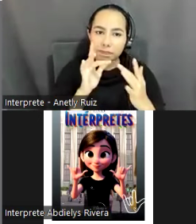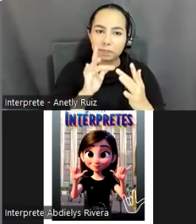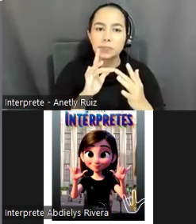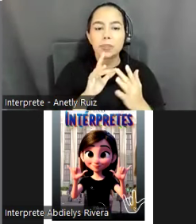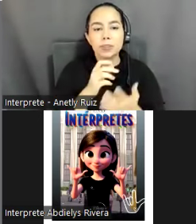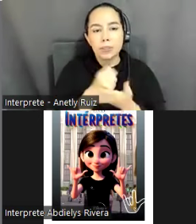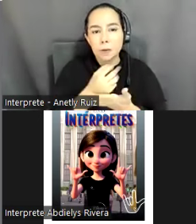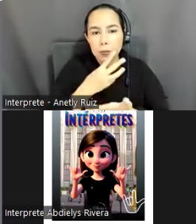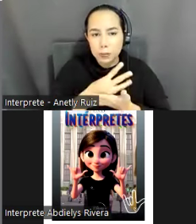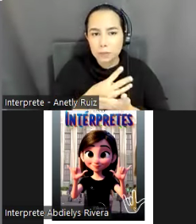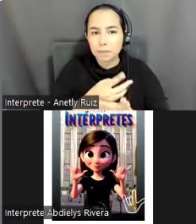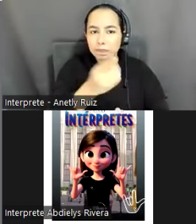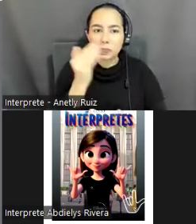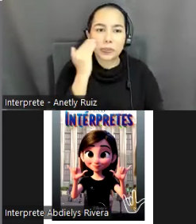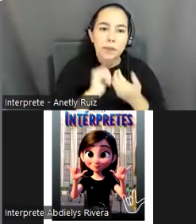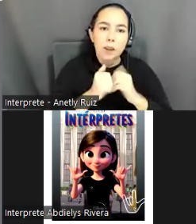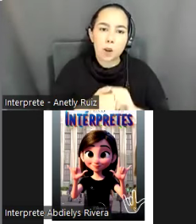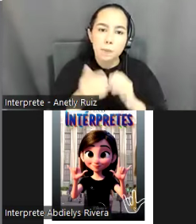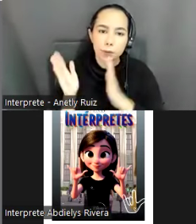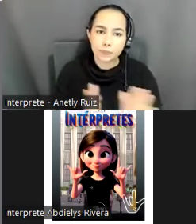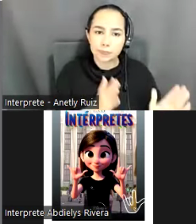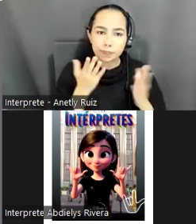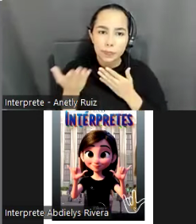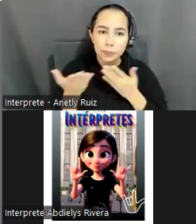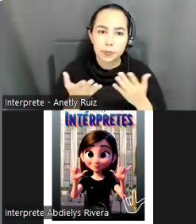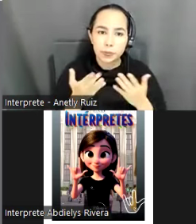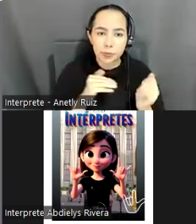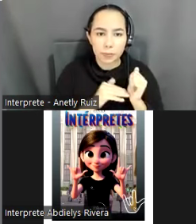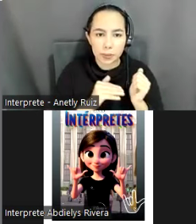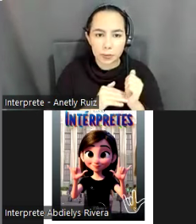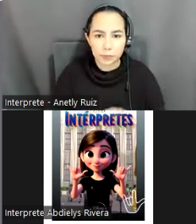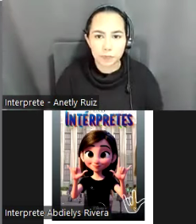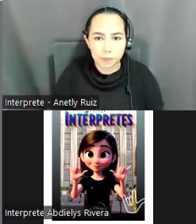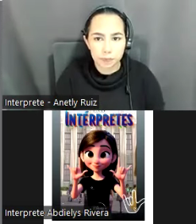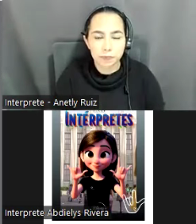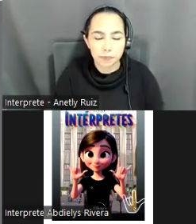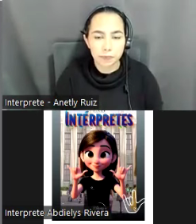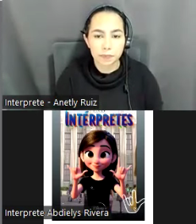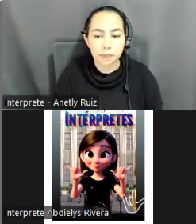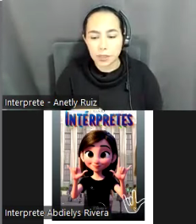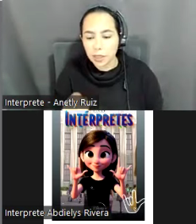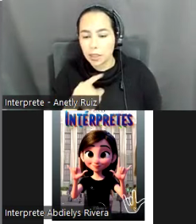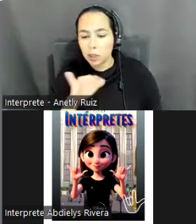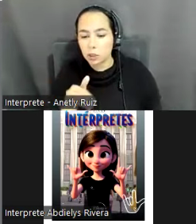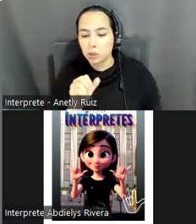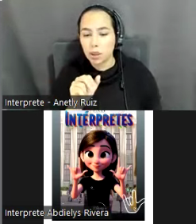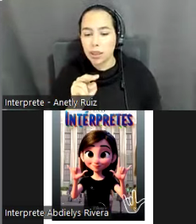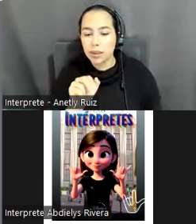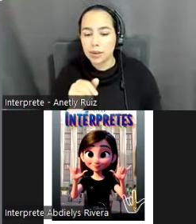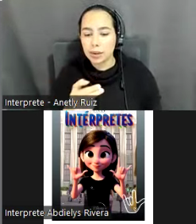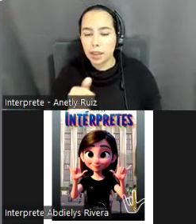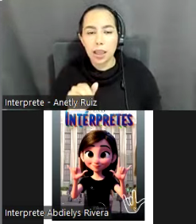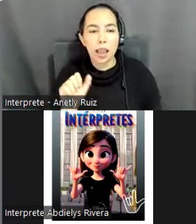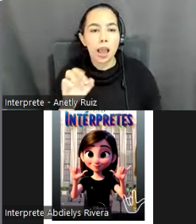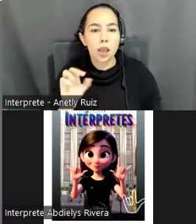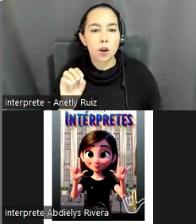citas y servicios médicos. El hospital tenía la responsabilidad, Joana Arroyo, de realizar arreglos para poder cubrir